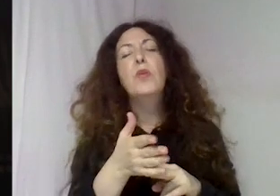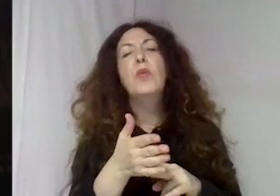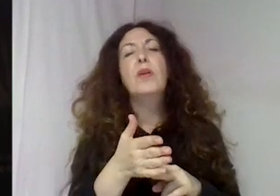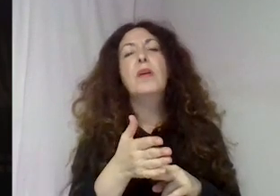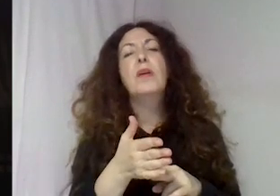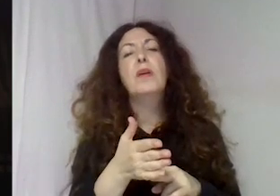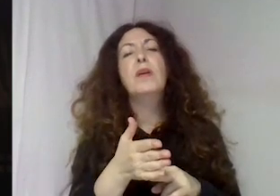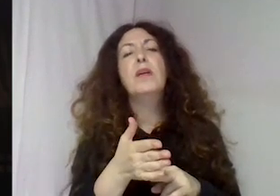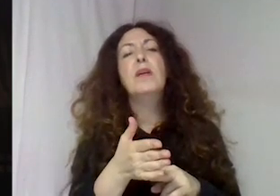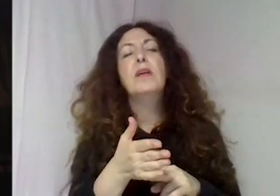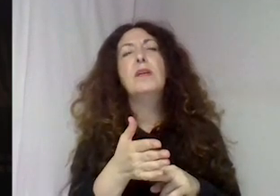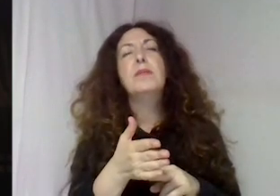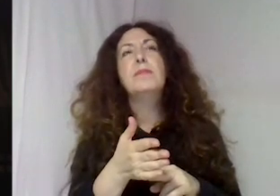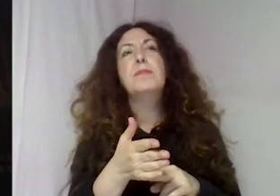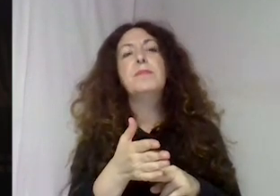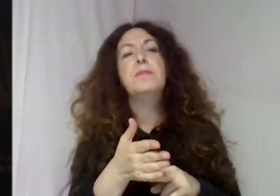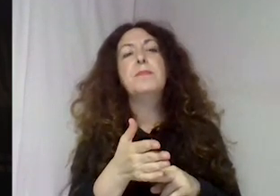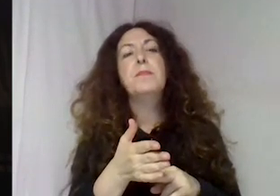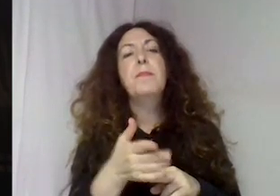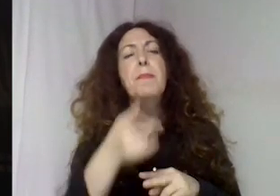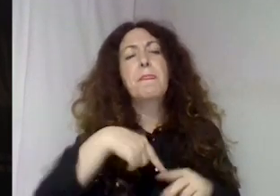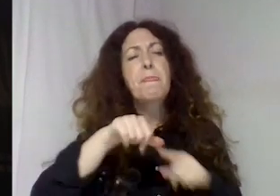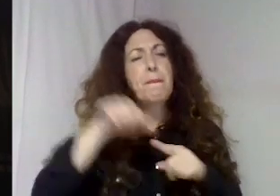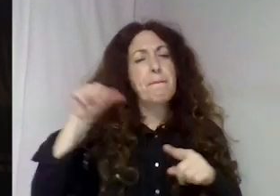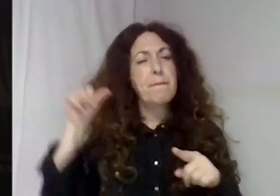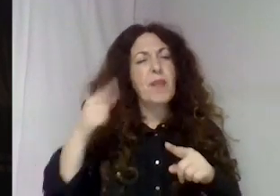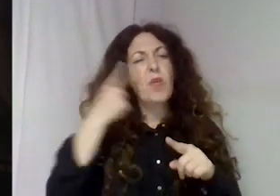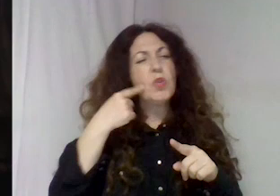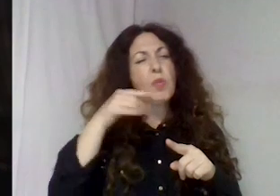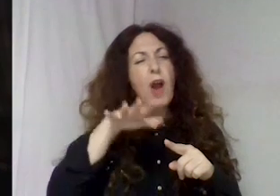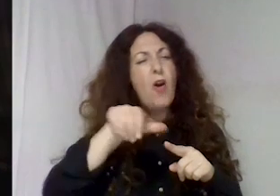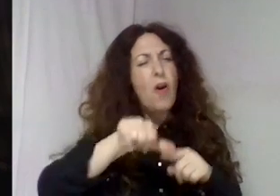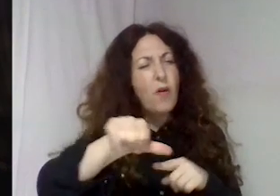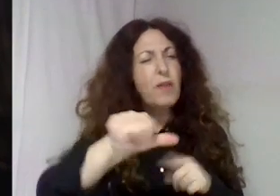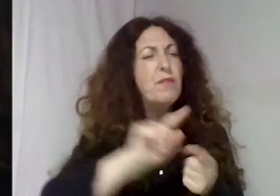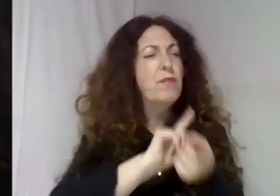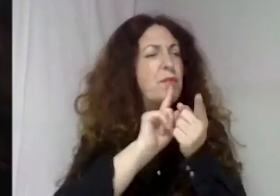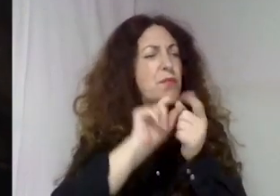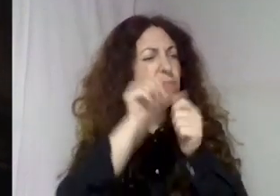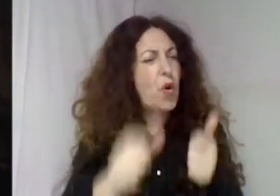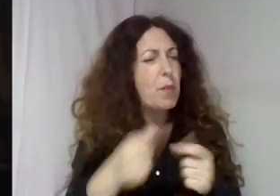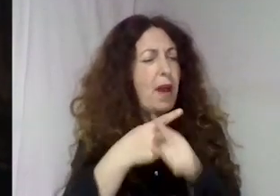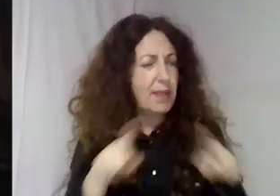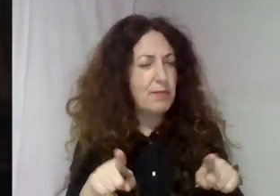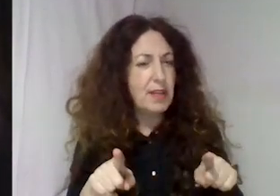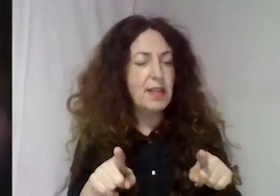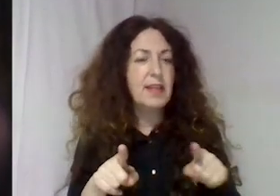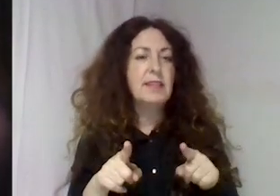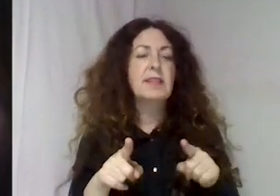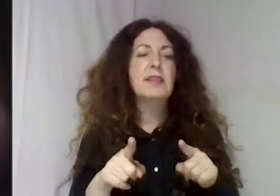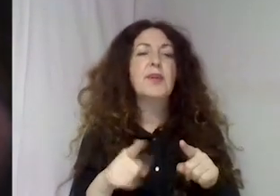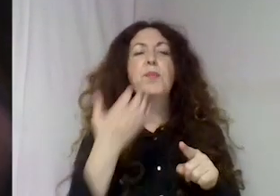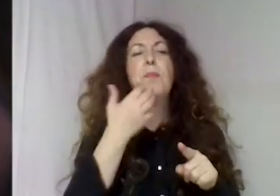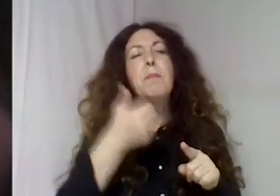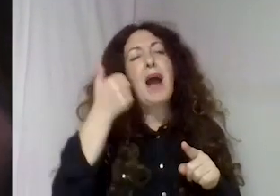si la creación es impune o ajena al contexto, a la vida, a la amistad, en fin, a todo